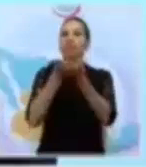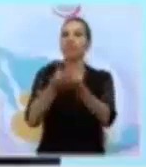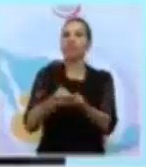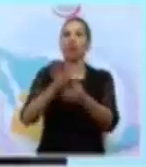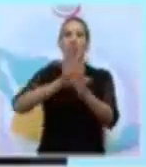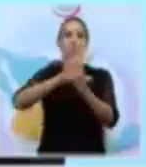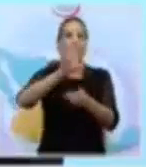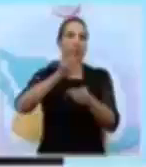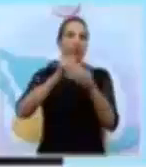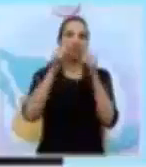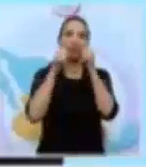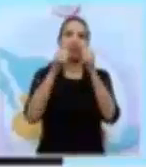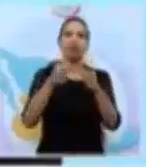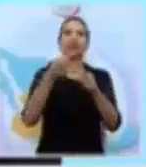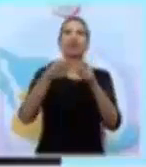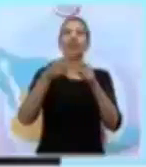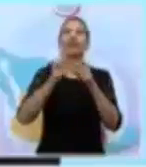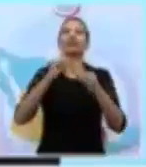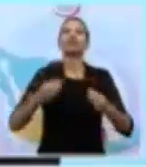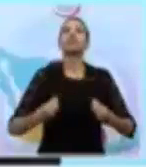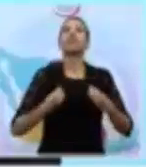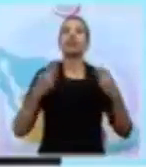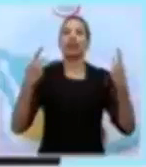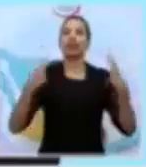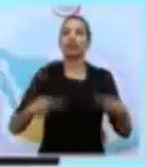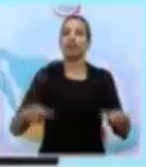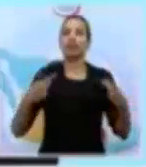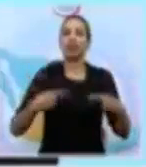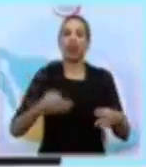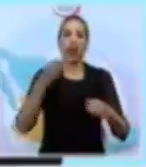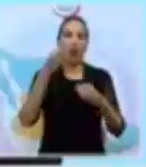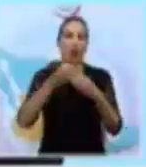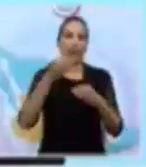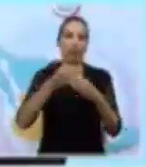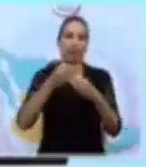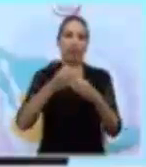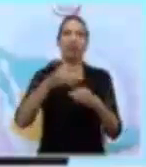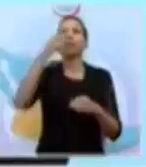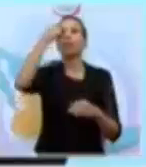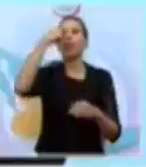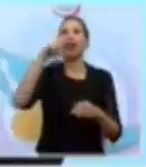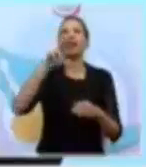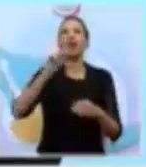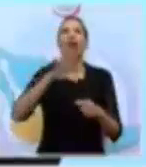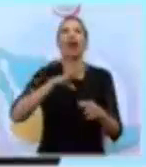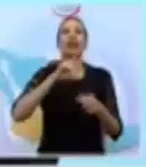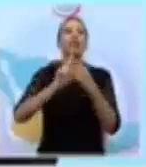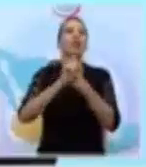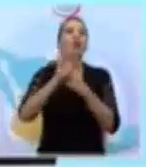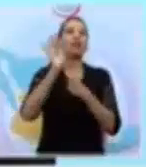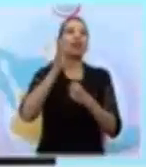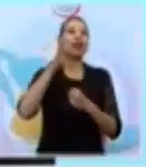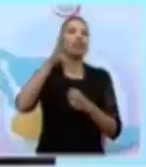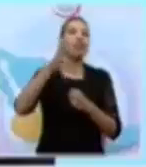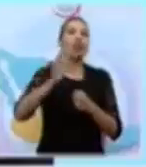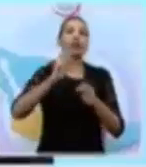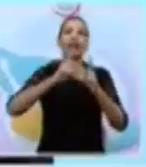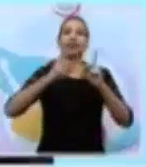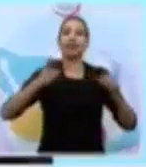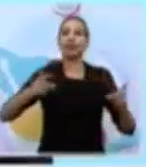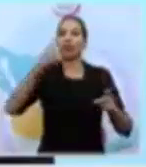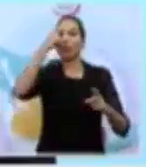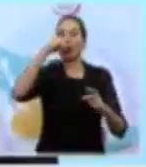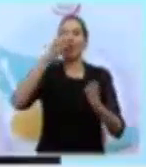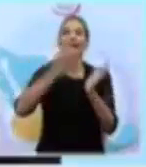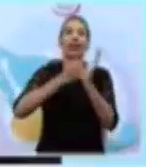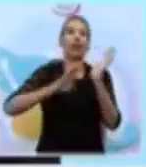ampliar las alternativas de vida de las personas en el presente sin comprometer los niveles de desarrollo futuro